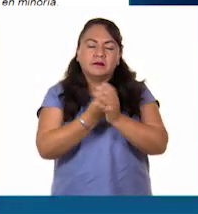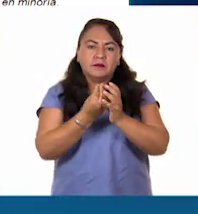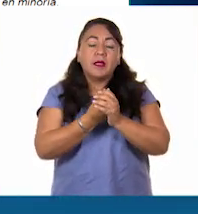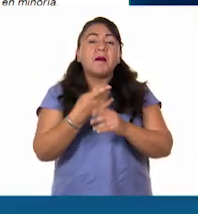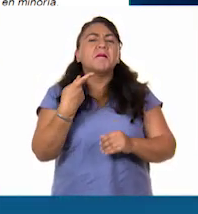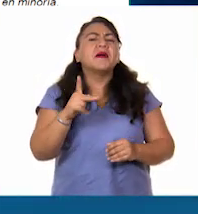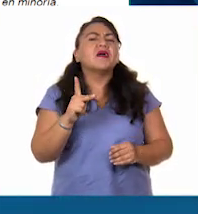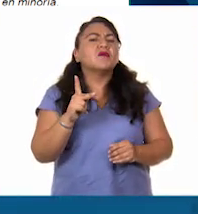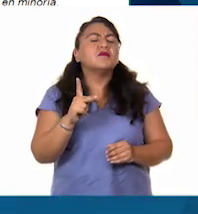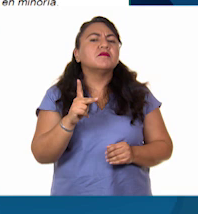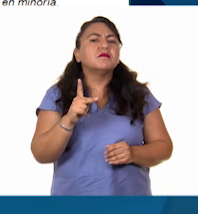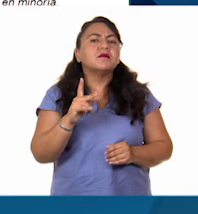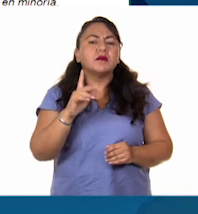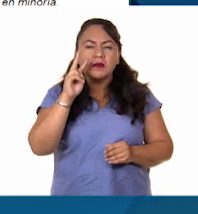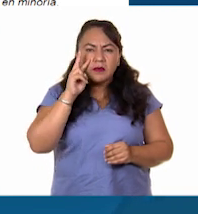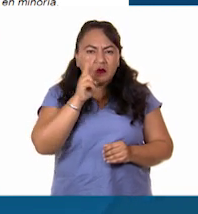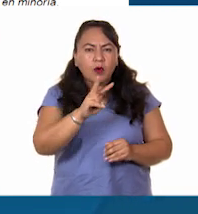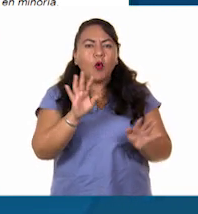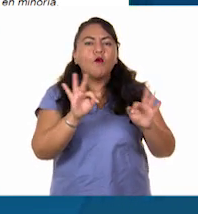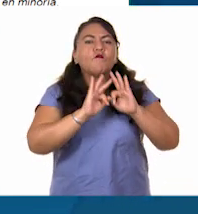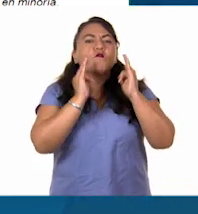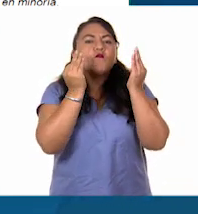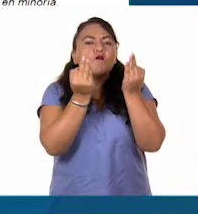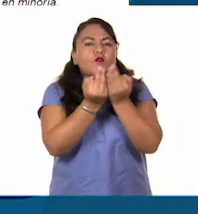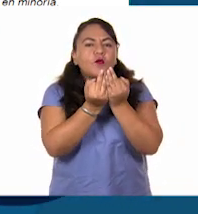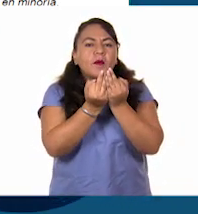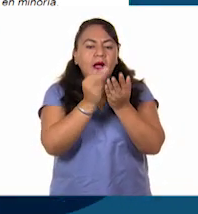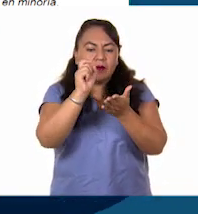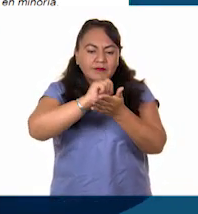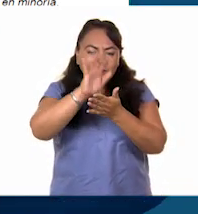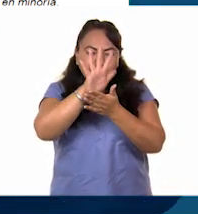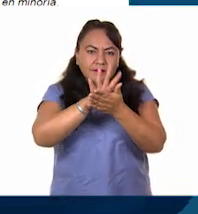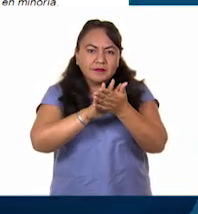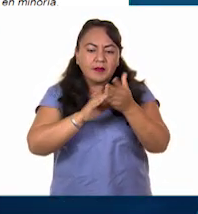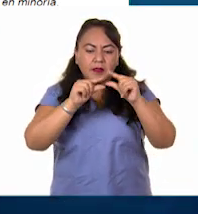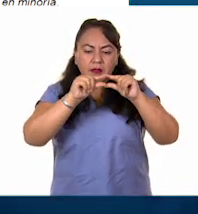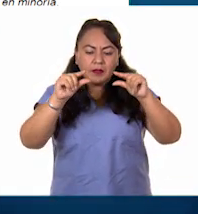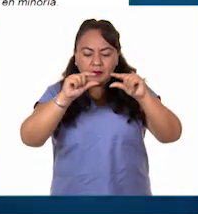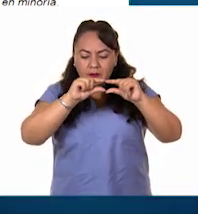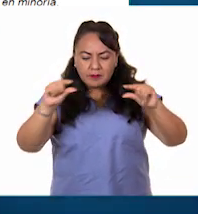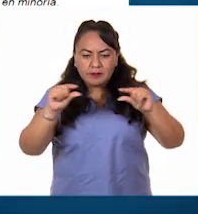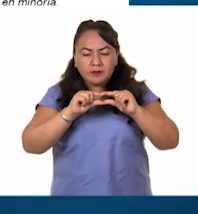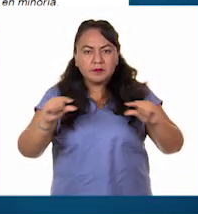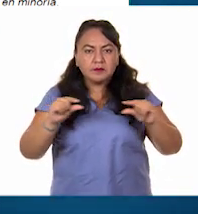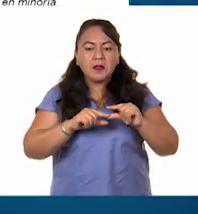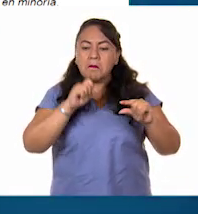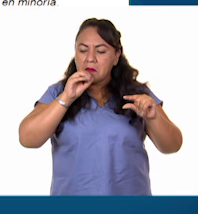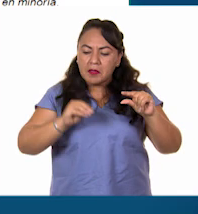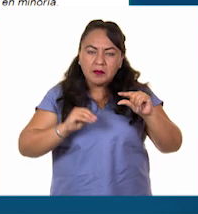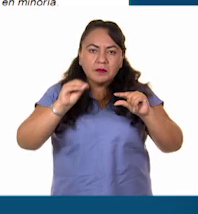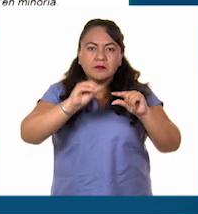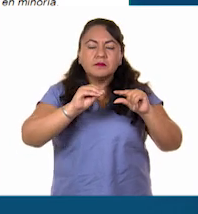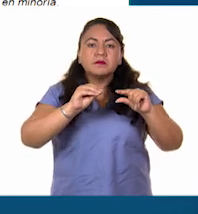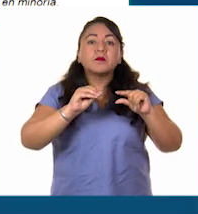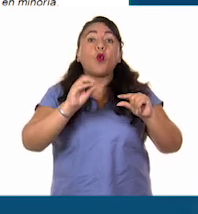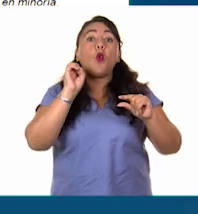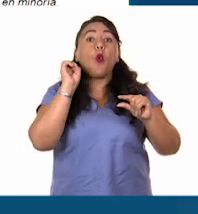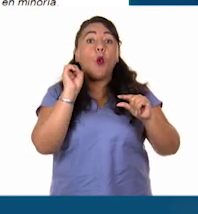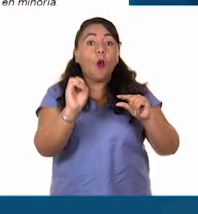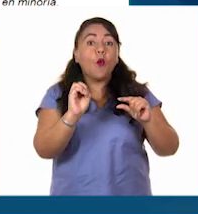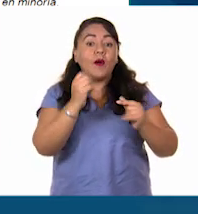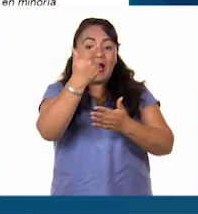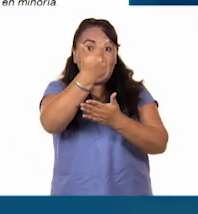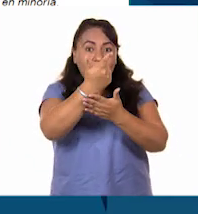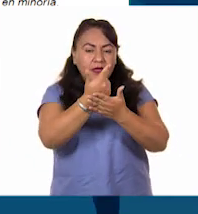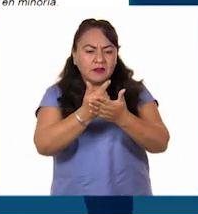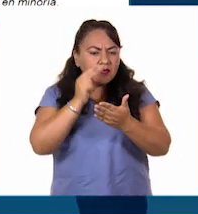pero inciden en la manera en que se articulan en las partes de un mismo apartado. También podemos encontrar aspectos problemáticos en la